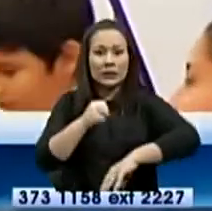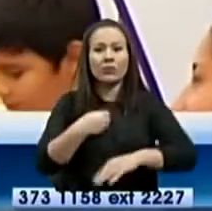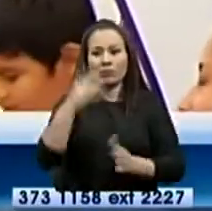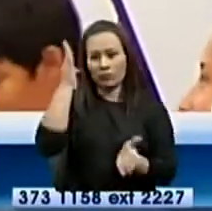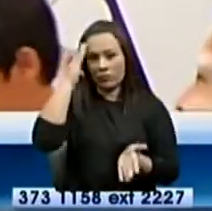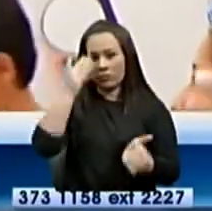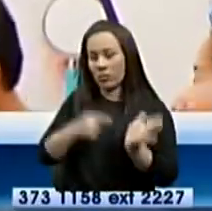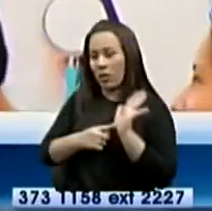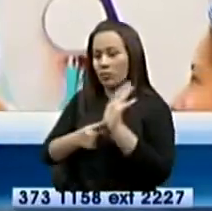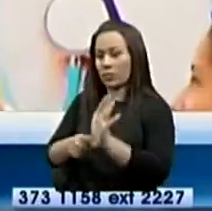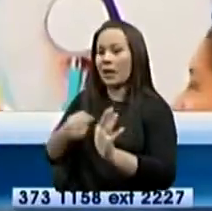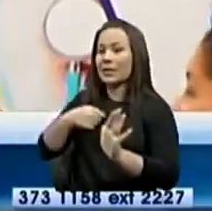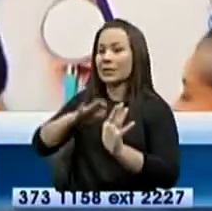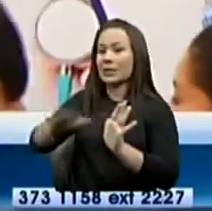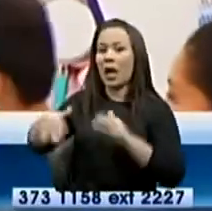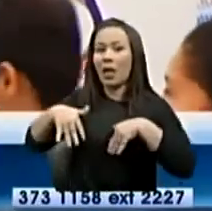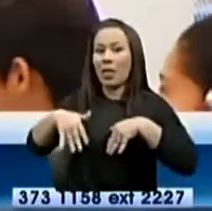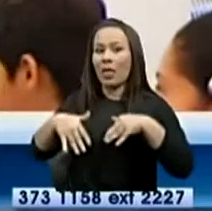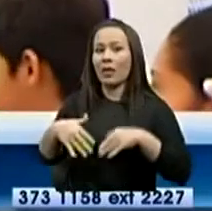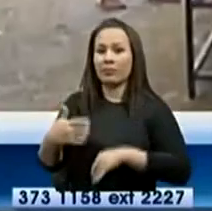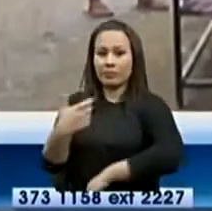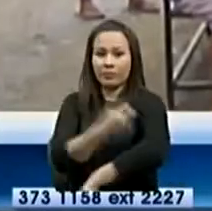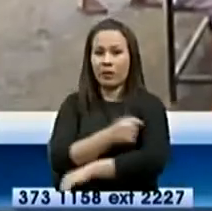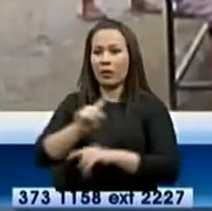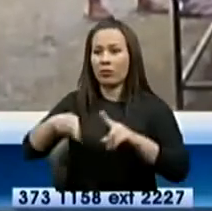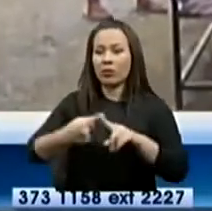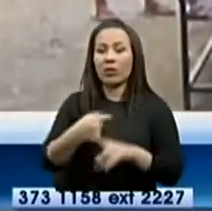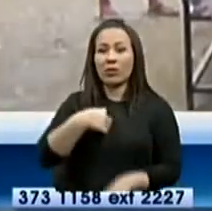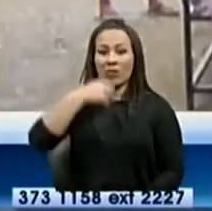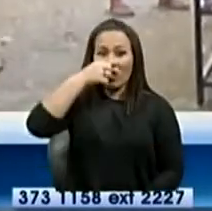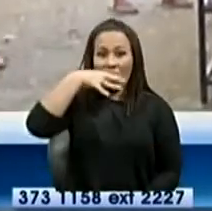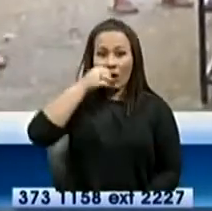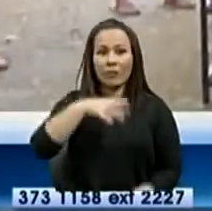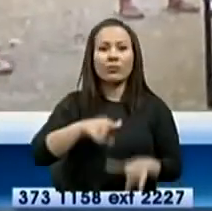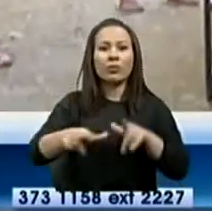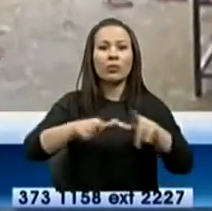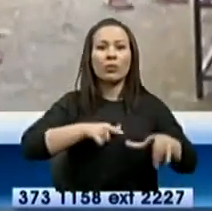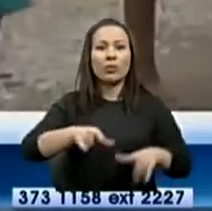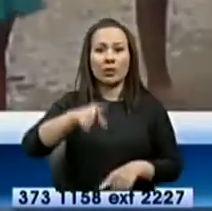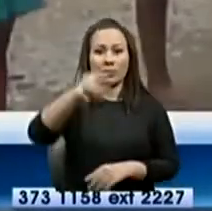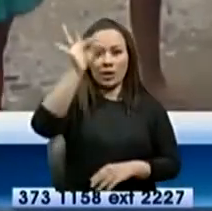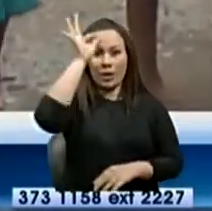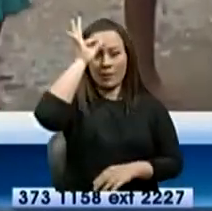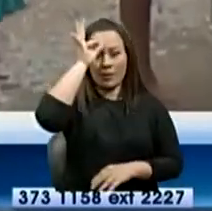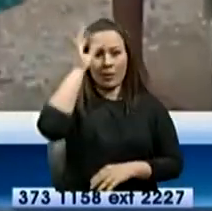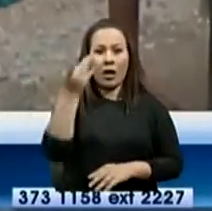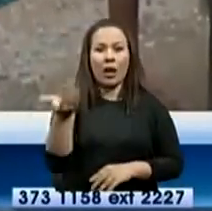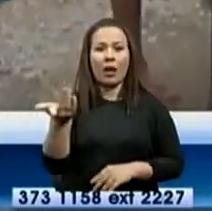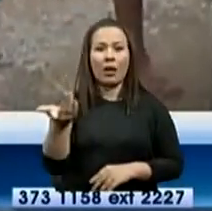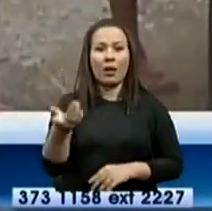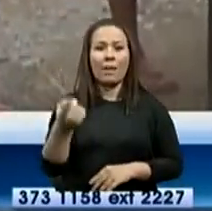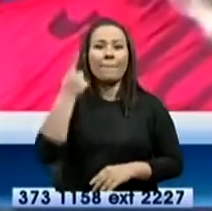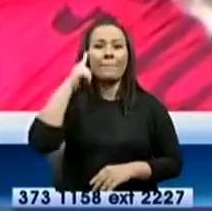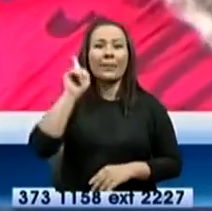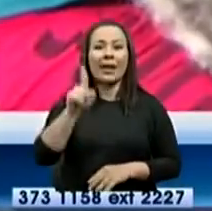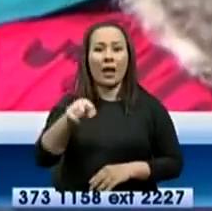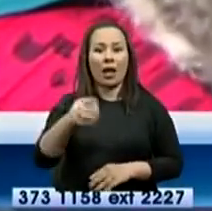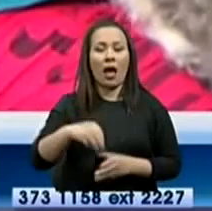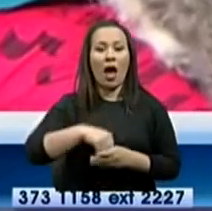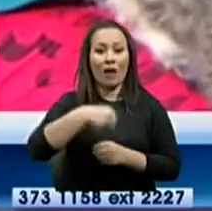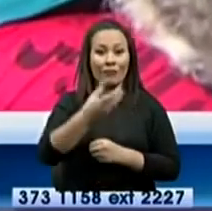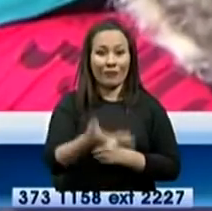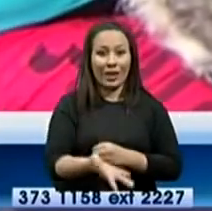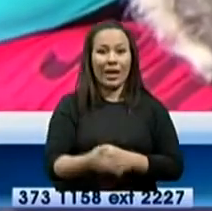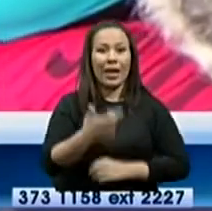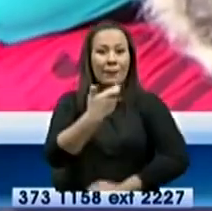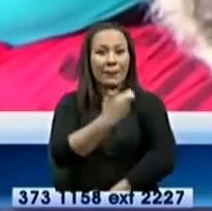cómo mostrar que su perro te ha protegido contra la rabia. Llegamos al Centro Materno Infantil Bastión Popular. Aquí está en marcha la campaña